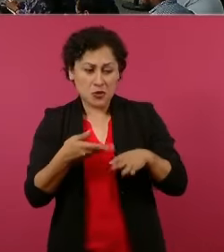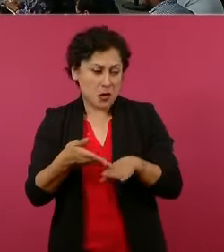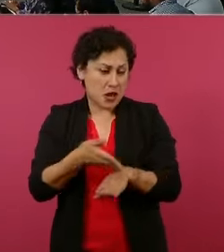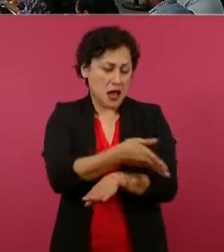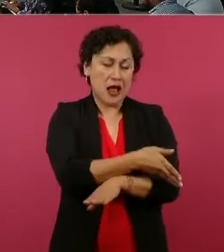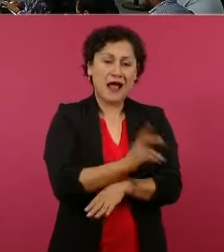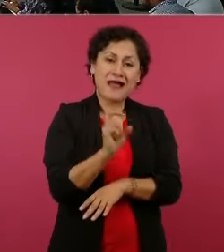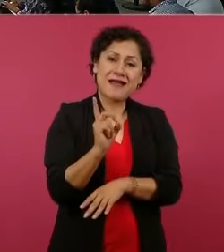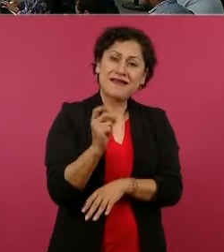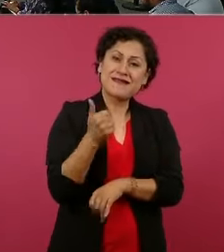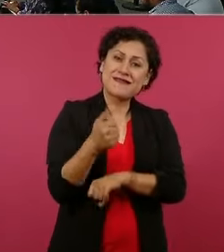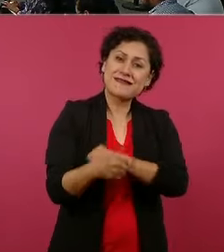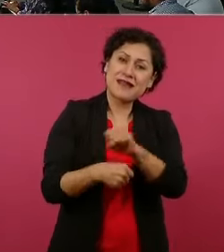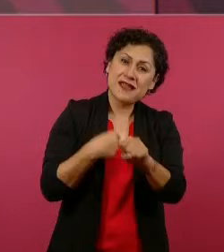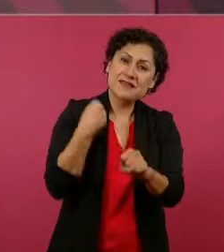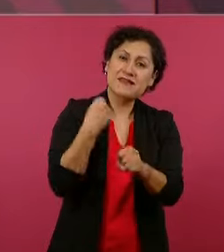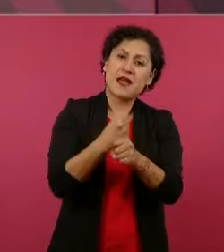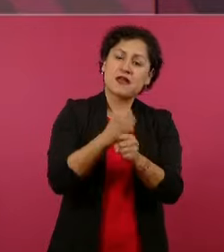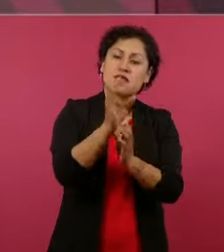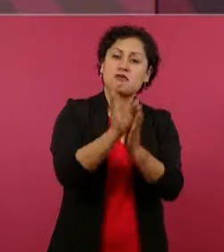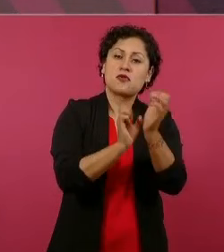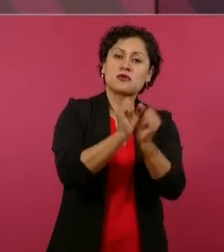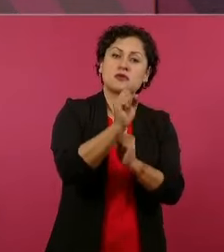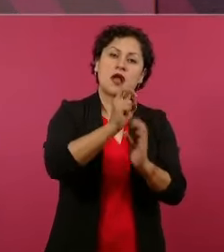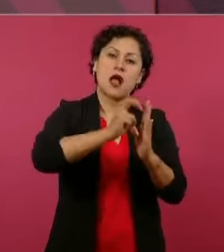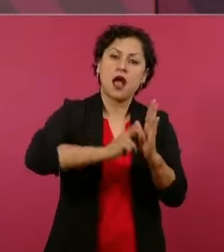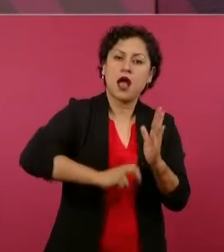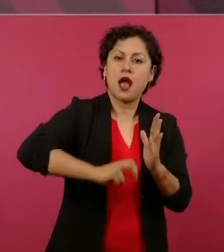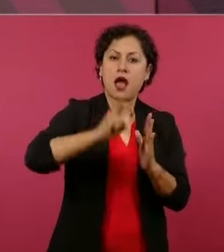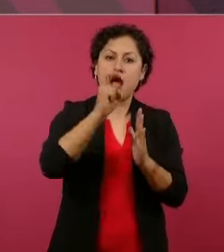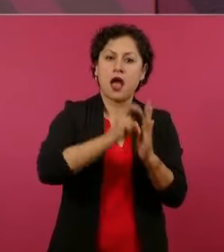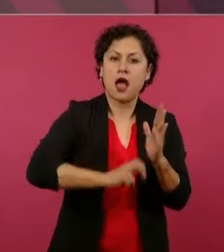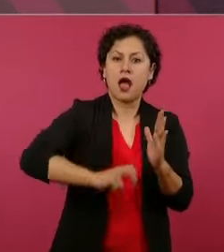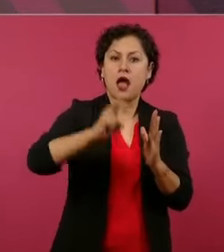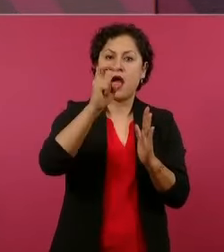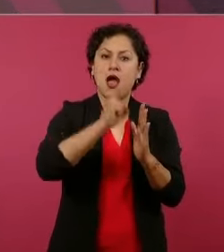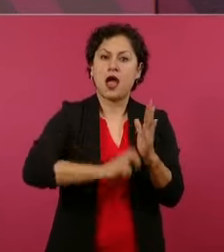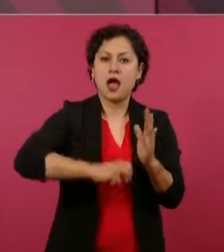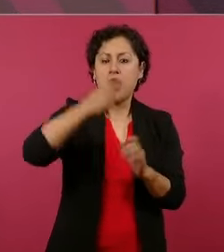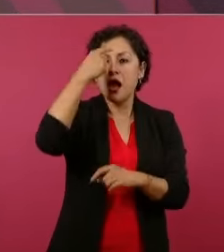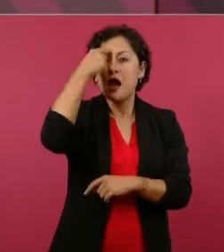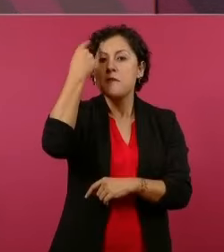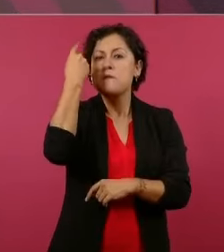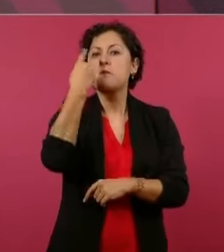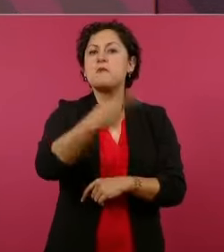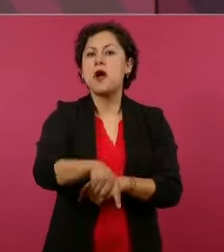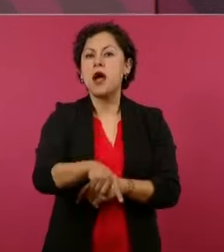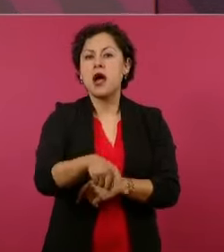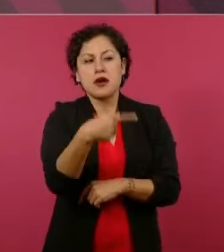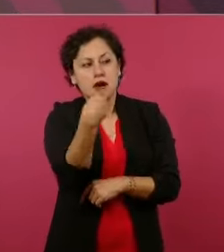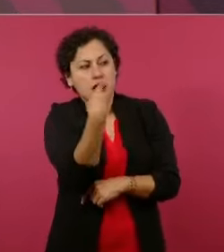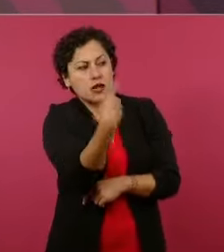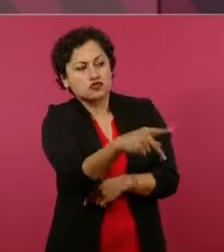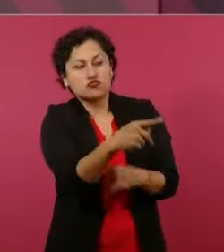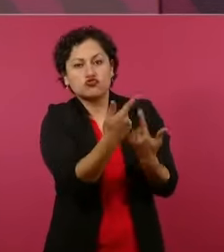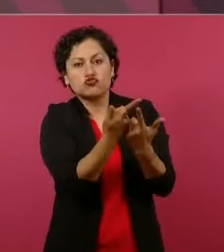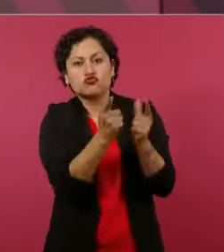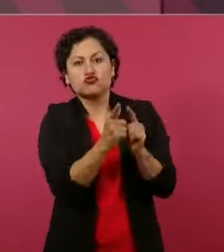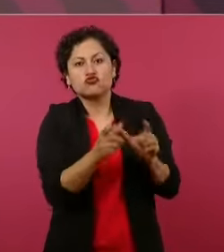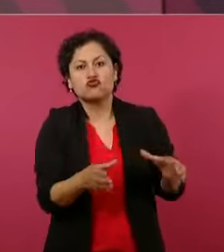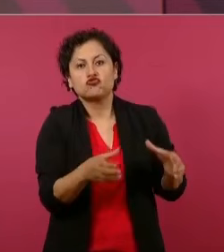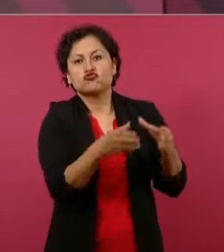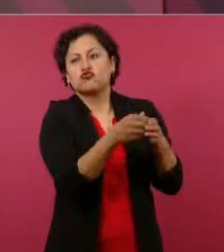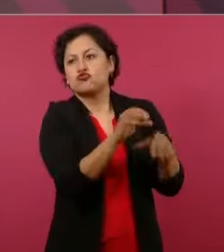Constitución para favorecer a una minoría rapaz en contra de los intereses